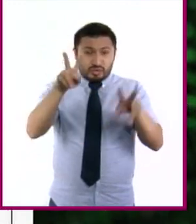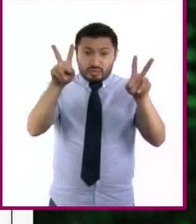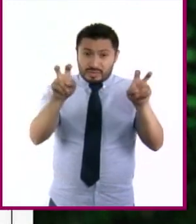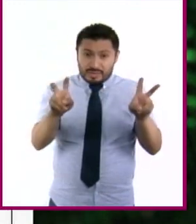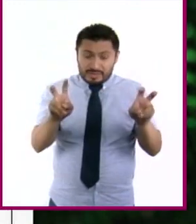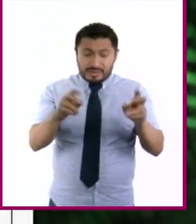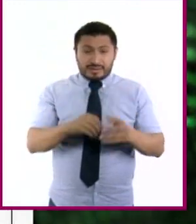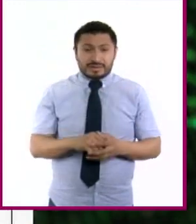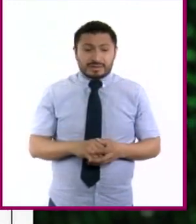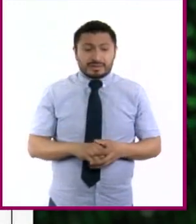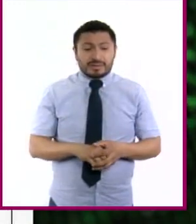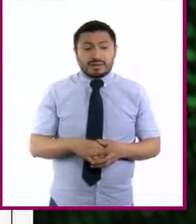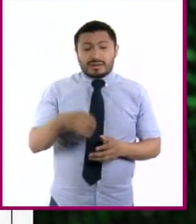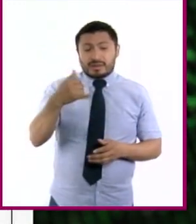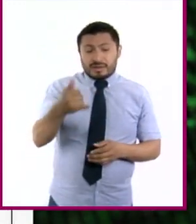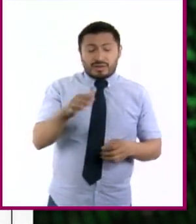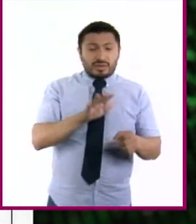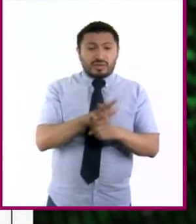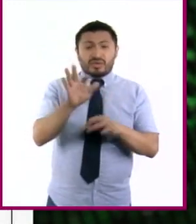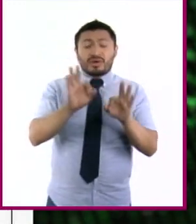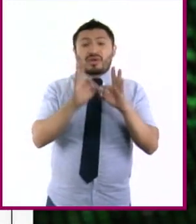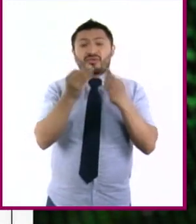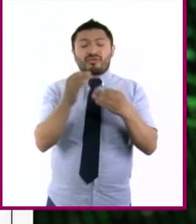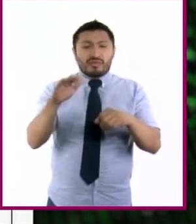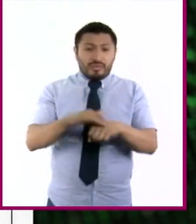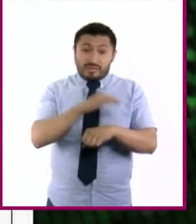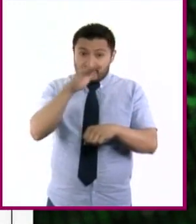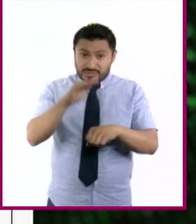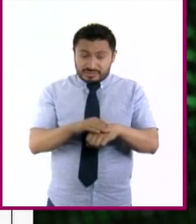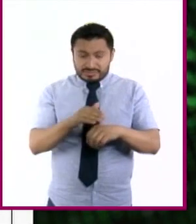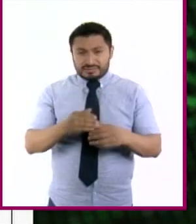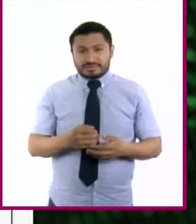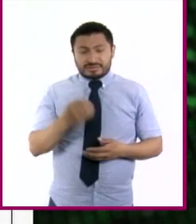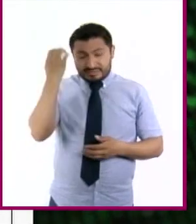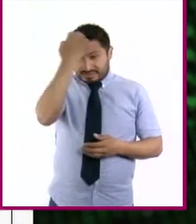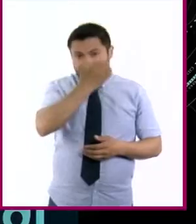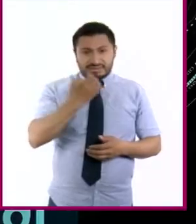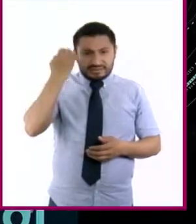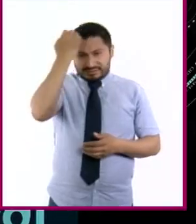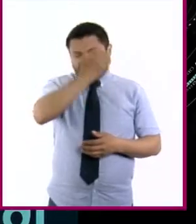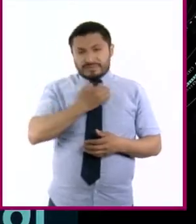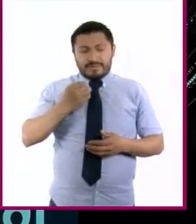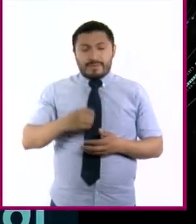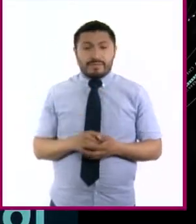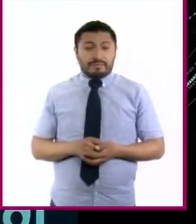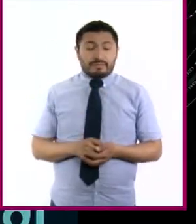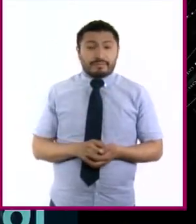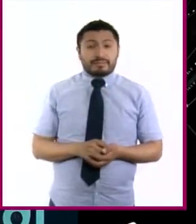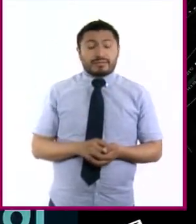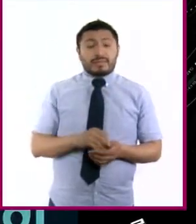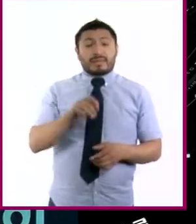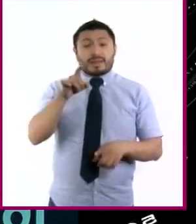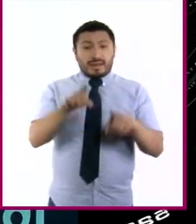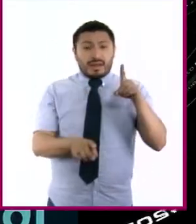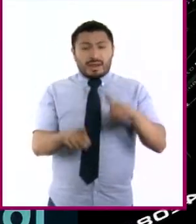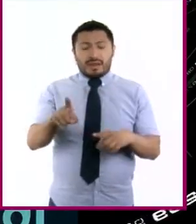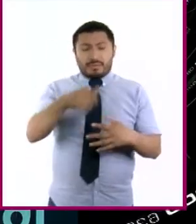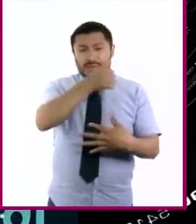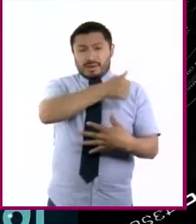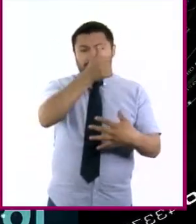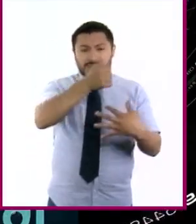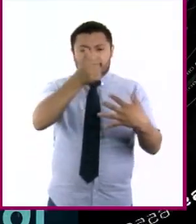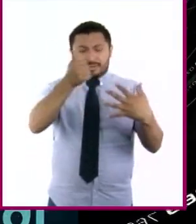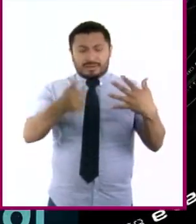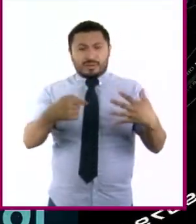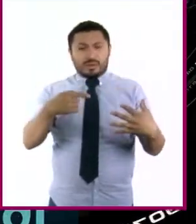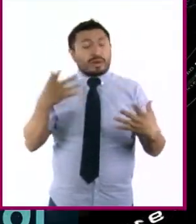variable, y la forma de evaluación, segunda variable. A partir de cada variable voy a generar preguntas,